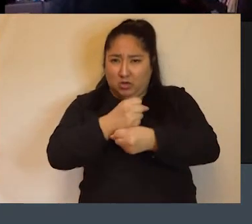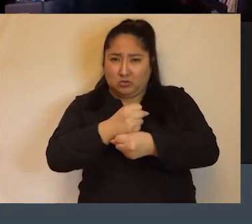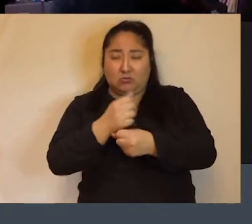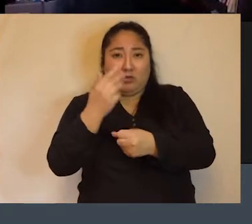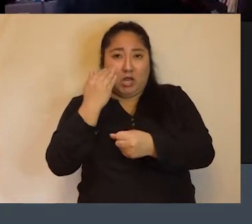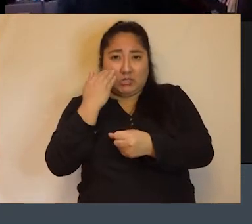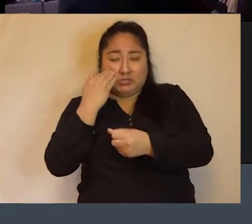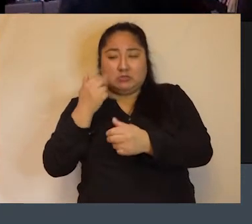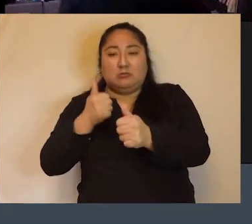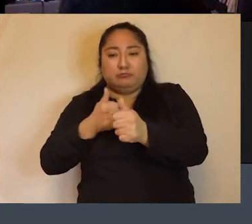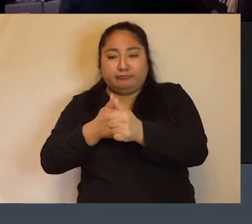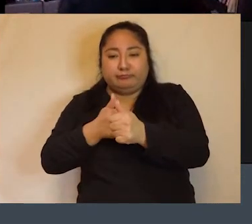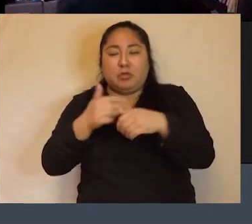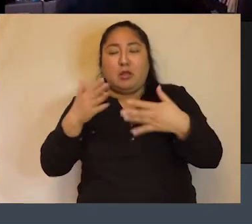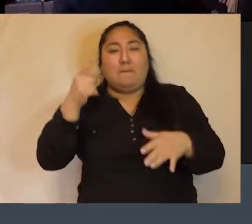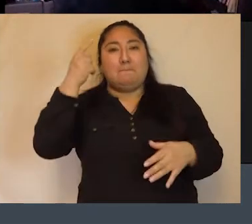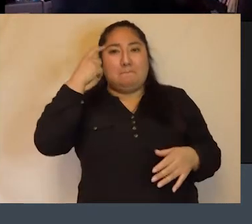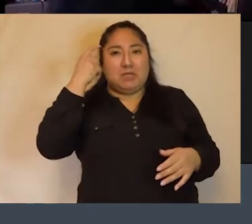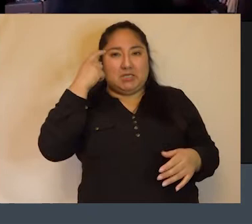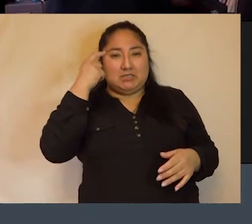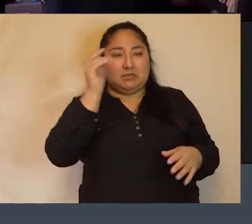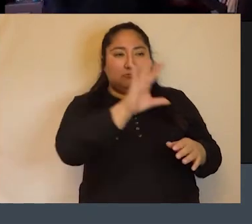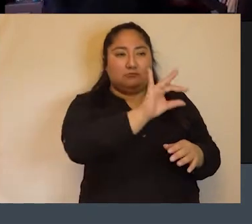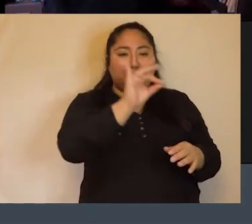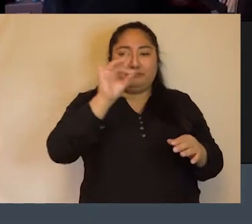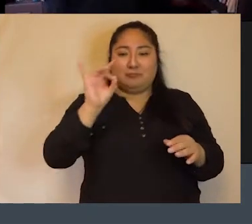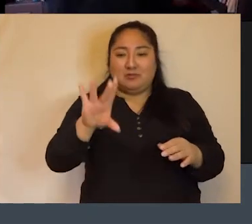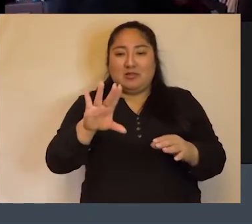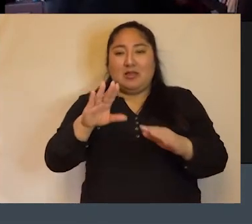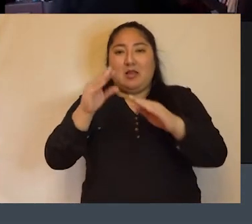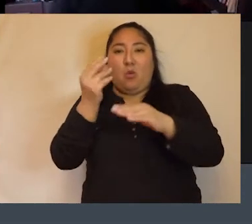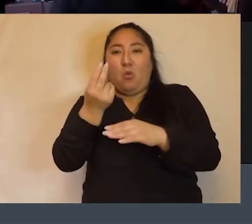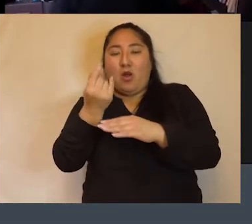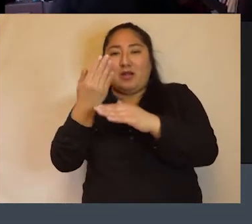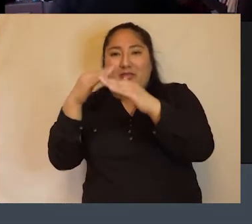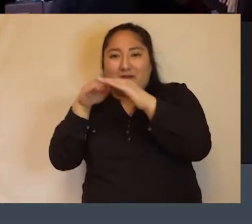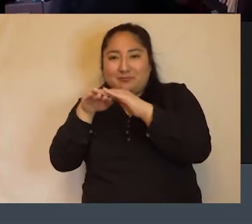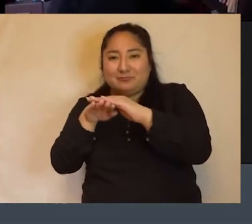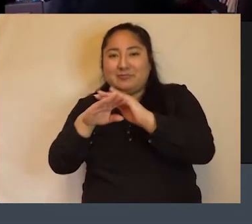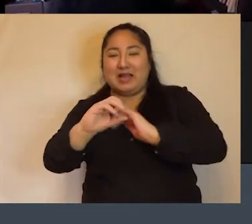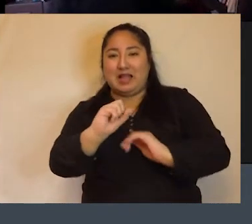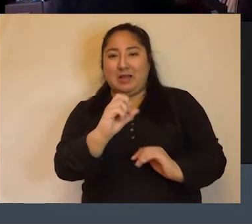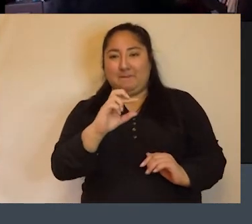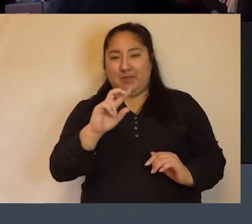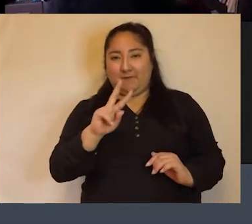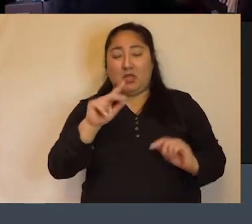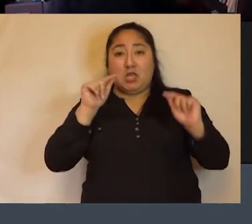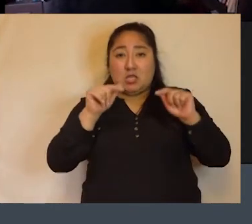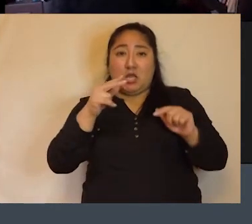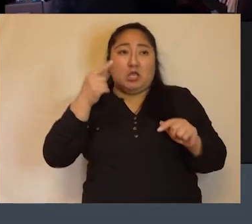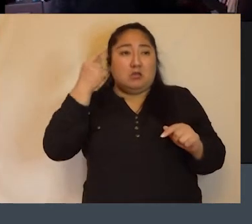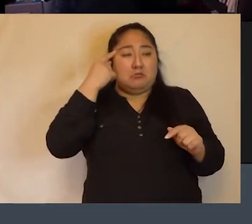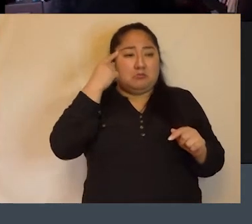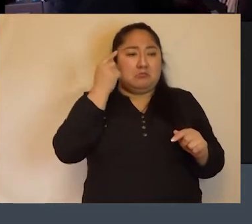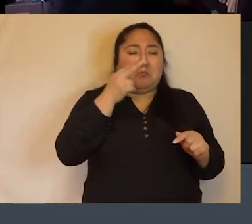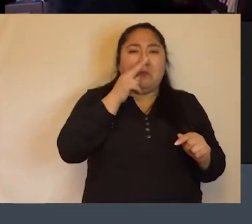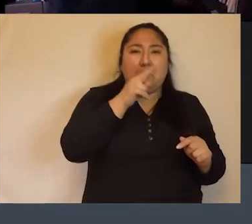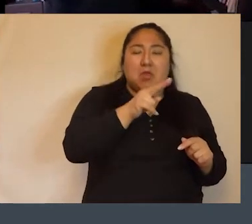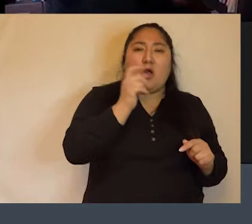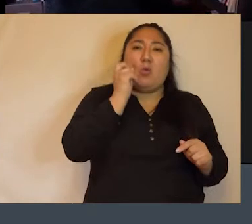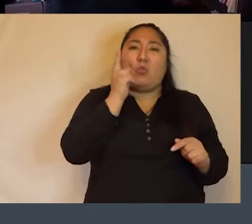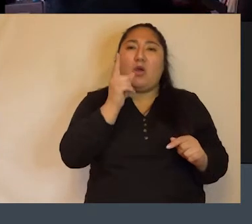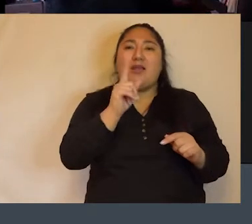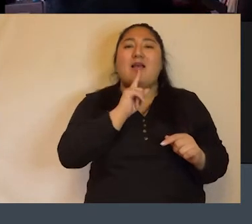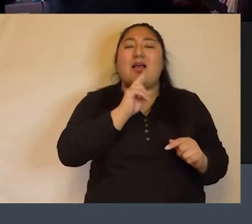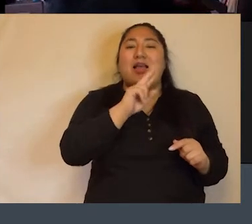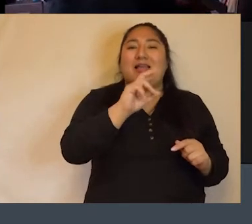5 años, ¿ya? Tomen la decisión de depositar en APB. Y ahí va a depender de cuál es el